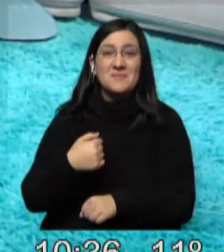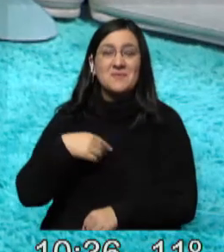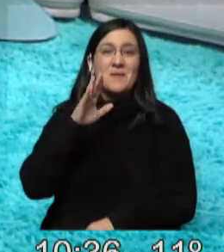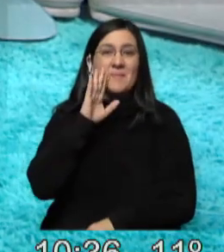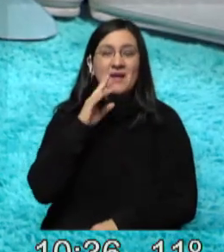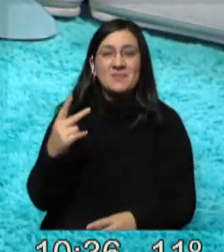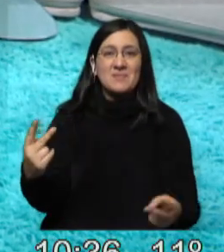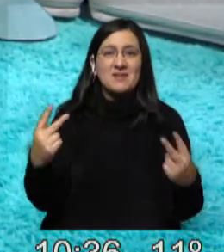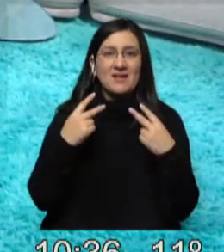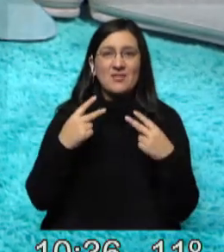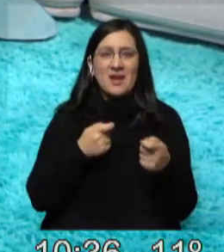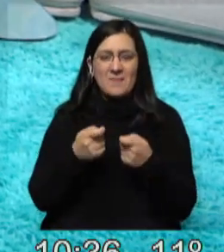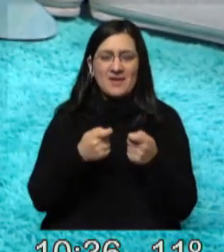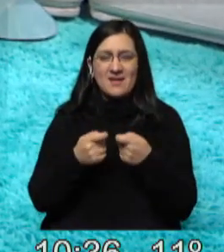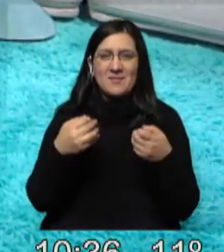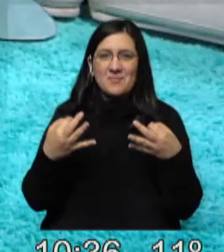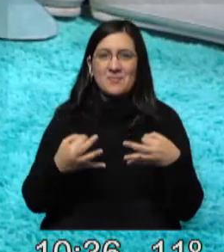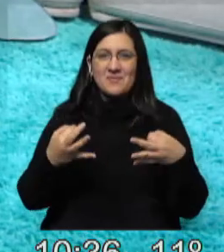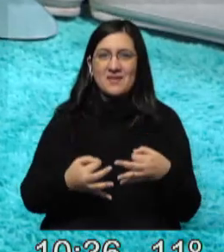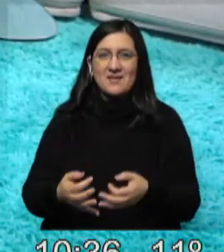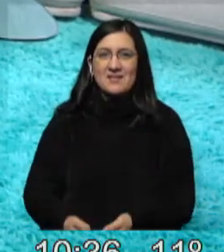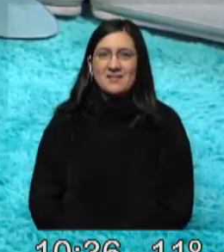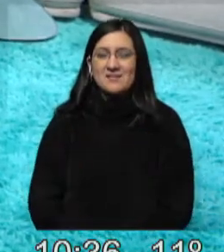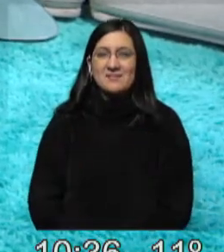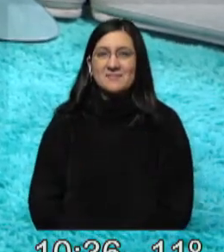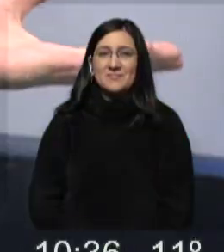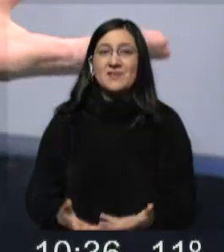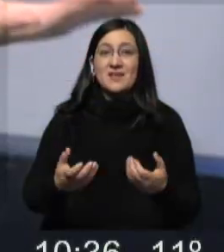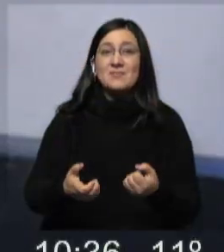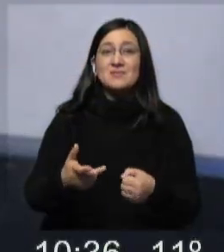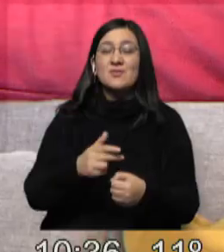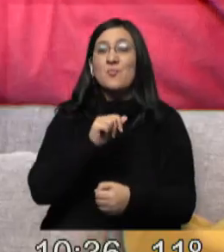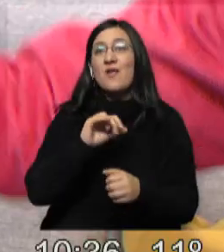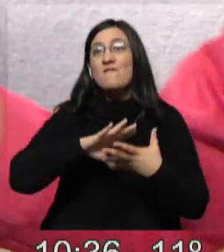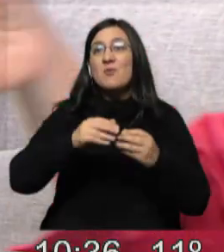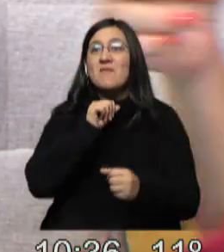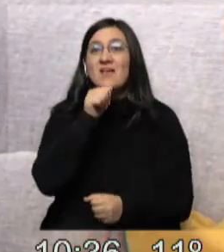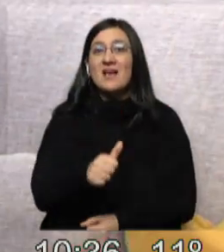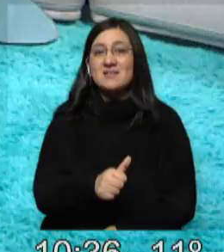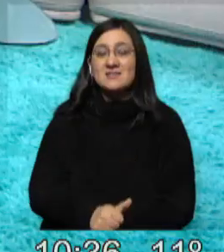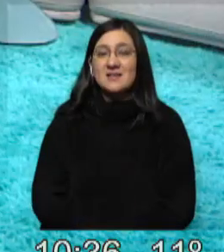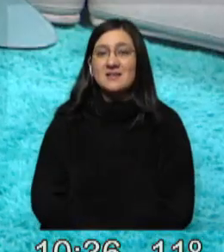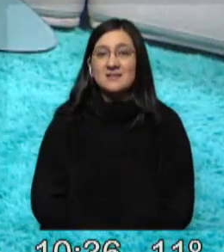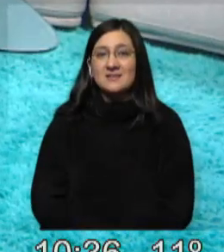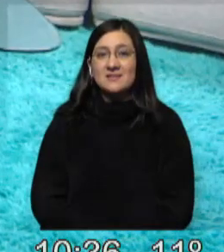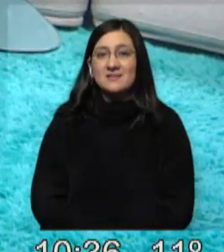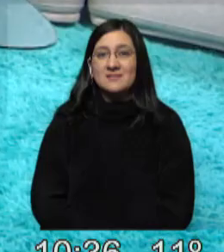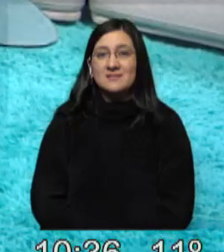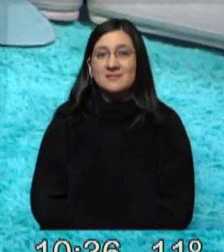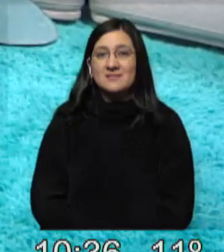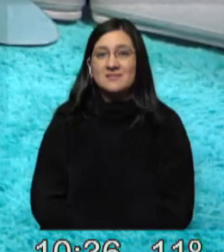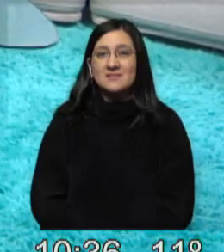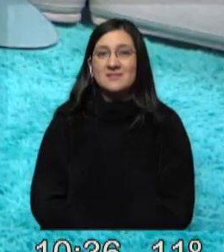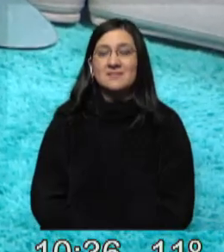está mirando. La maneja muy bien. Yo cada peso. Que sirve de hacerte una vegancita. No, bueno que eso. Pica por todos los compañeros, se llama